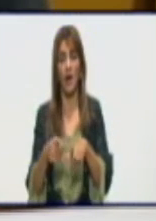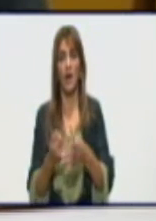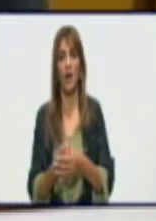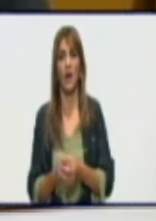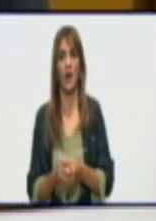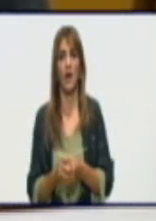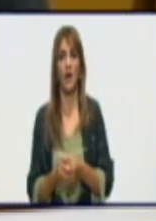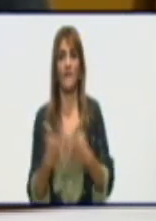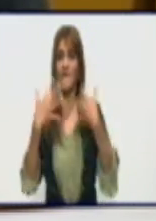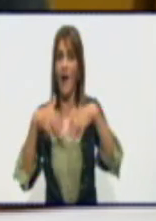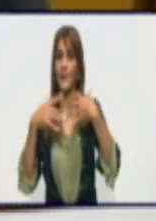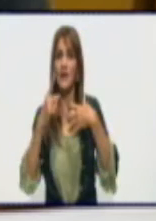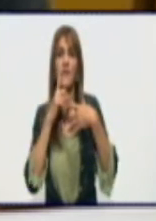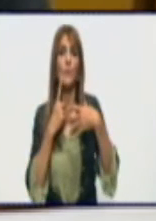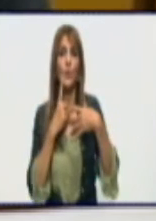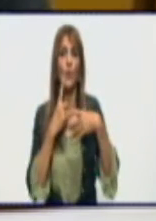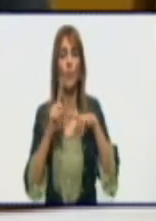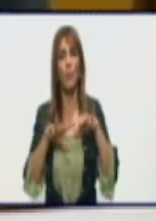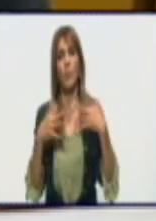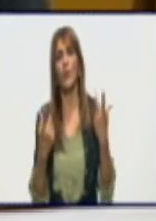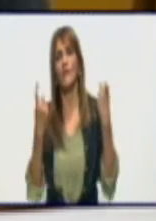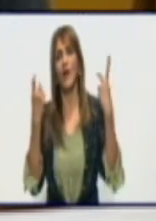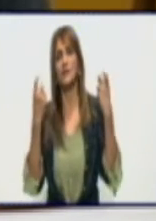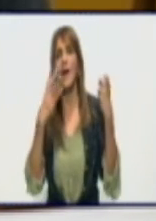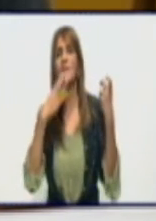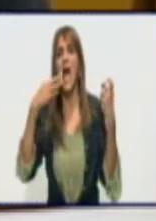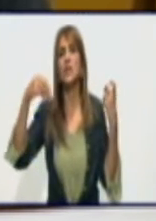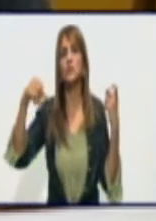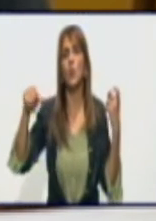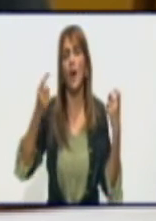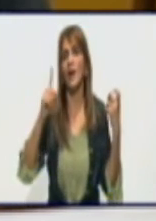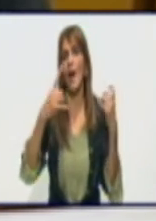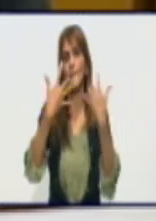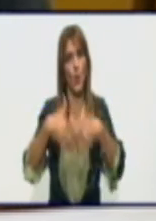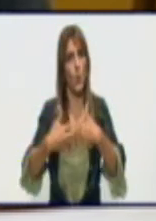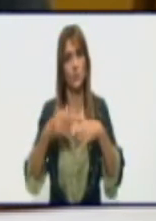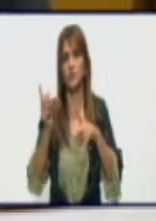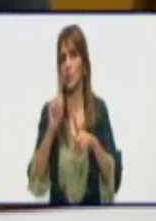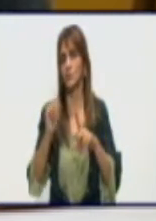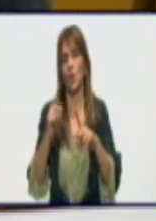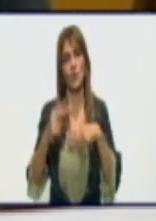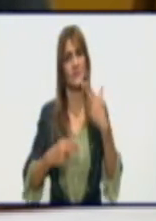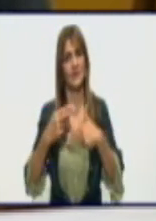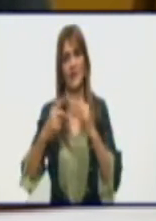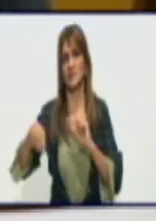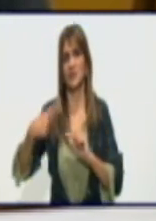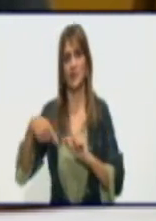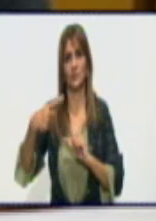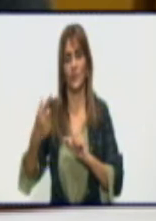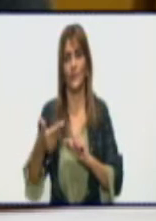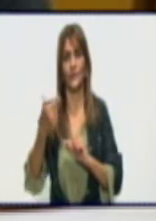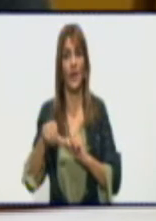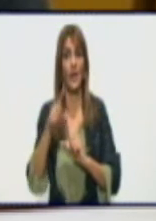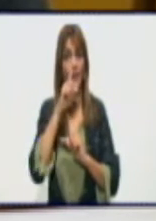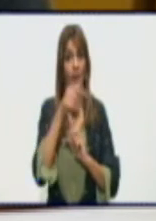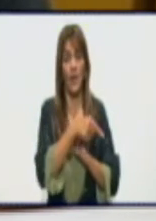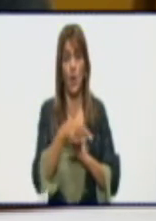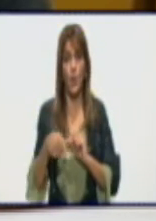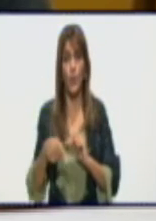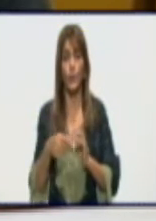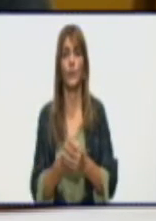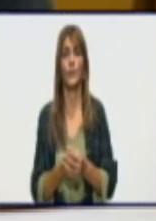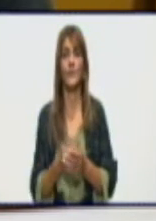por los niveles de azúcar, ha disminuido considerablemente la producción, porque realmente nosotros a partir del mes de junio tenemos serias dificultades con el